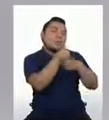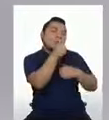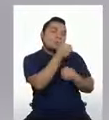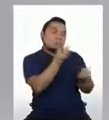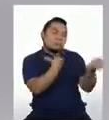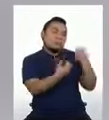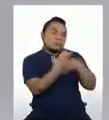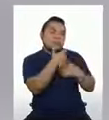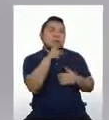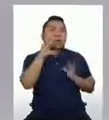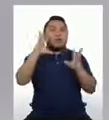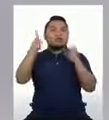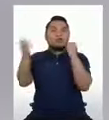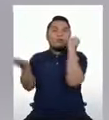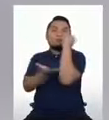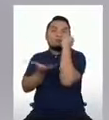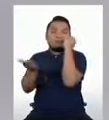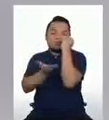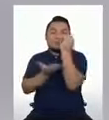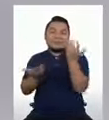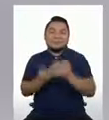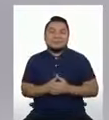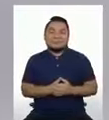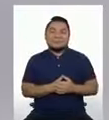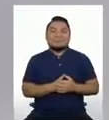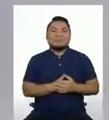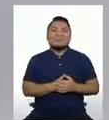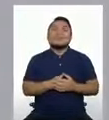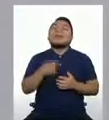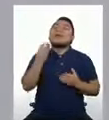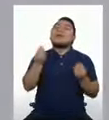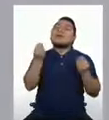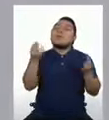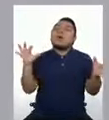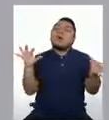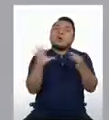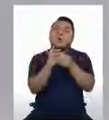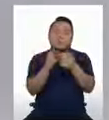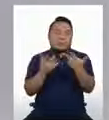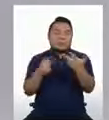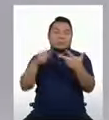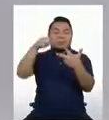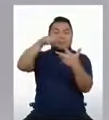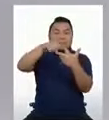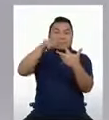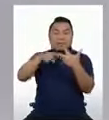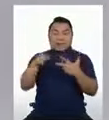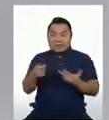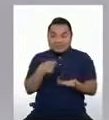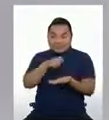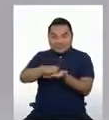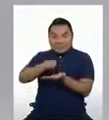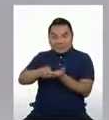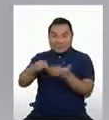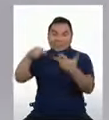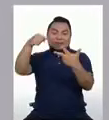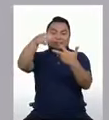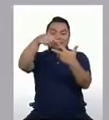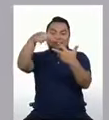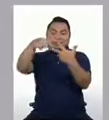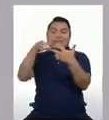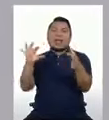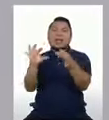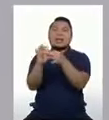e intenta robar el acuario. ¿Y cuál puede ser el conector para relacionar lo que acabamos de escribir con la tercera